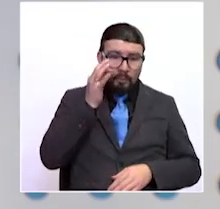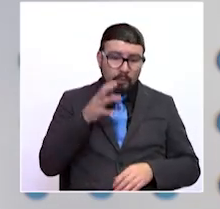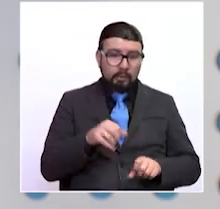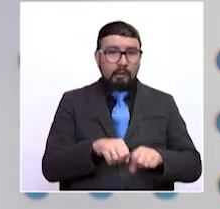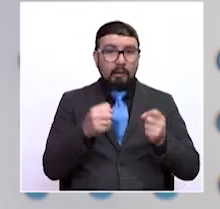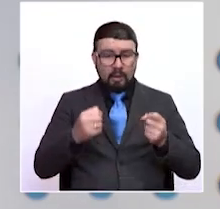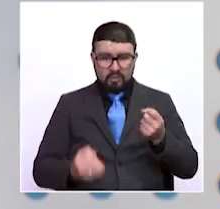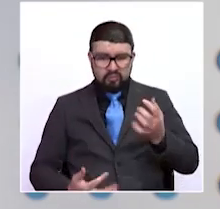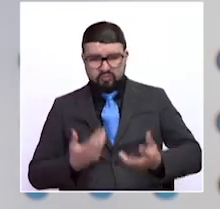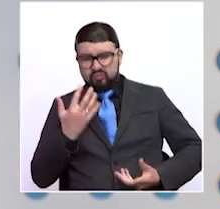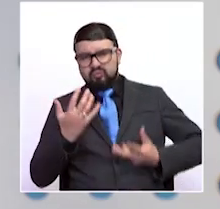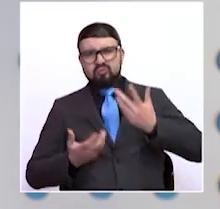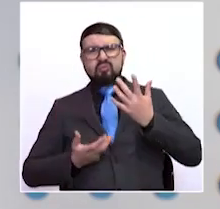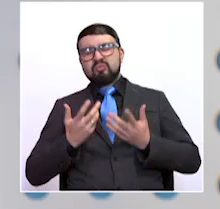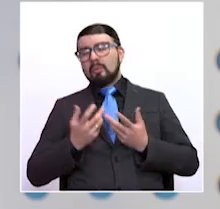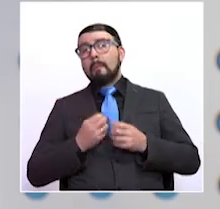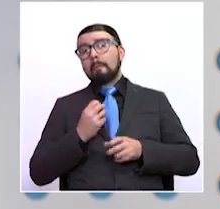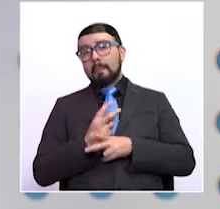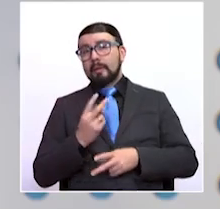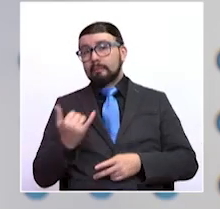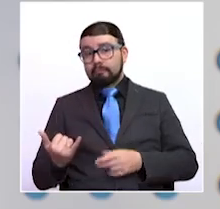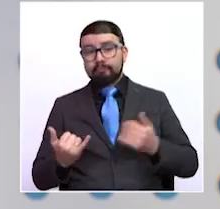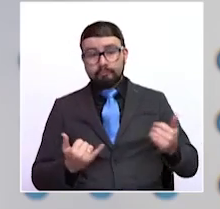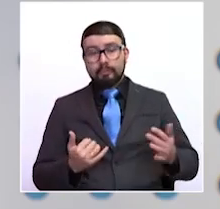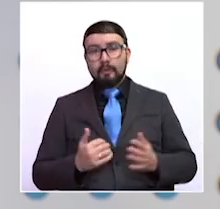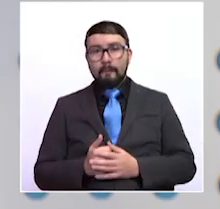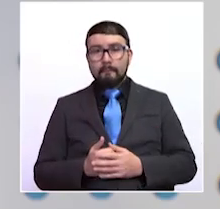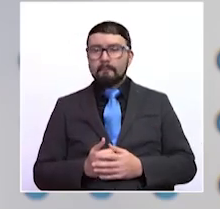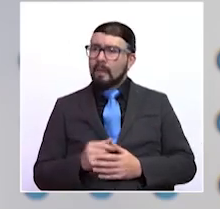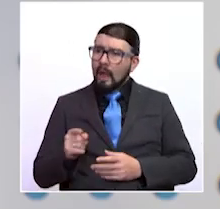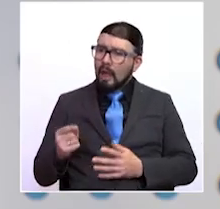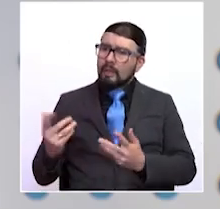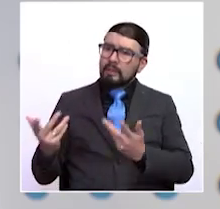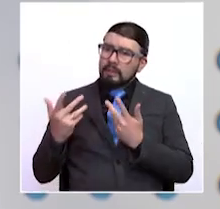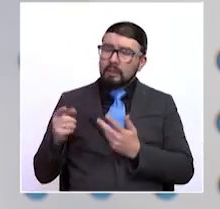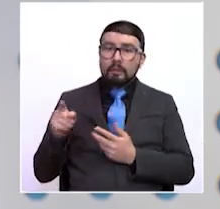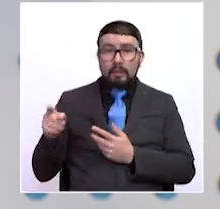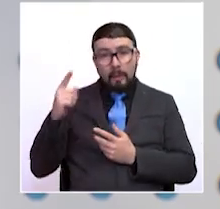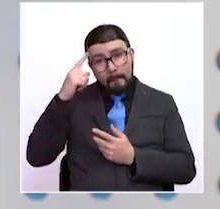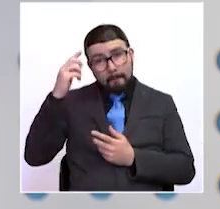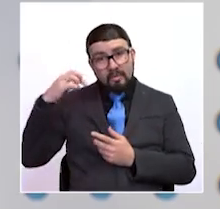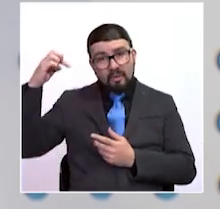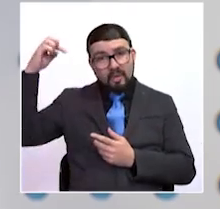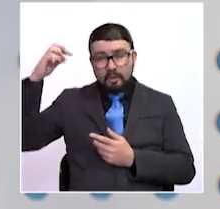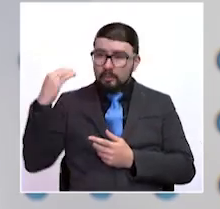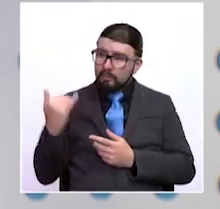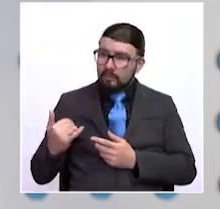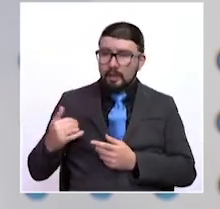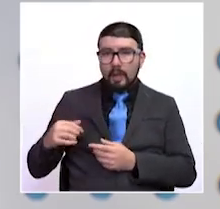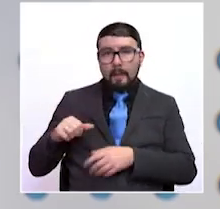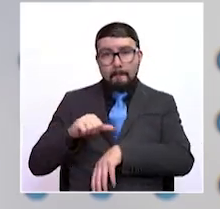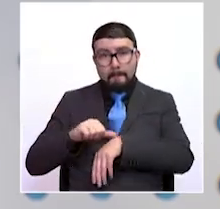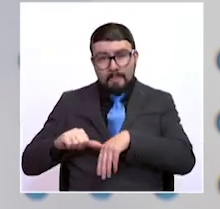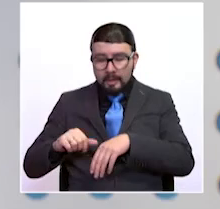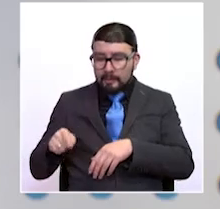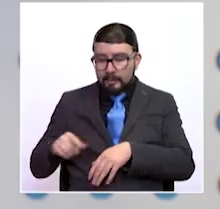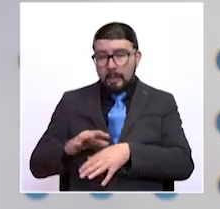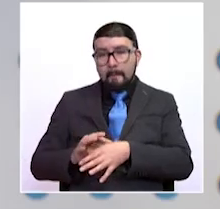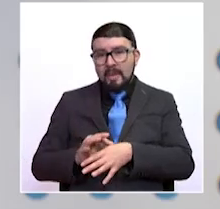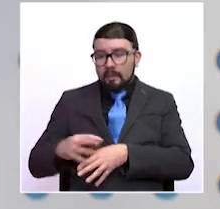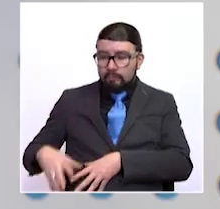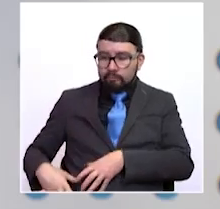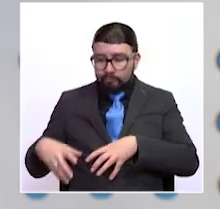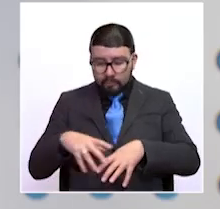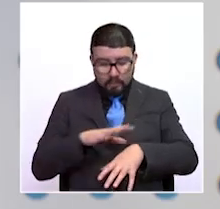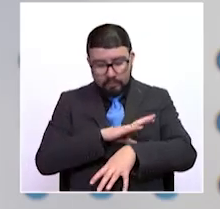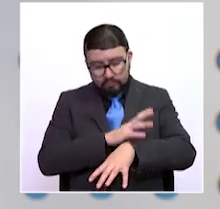hay quemaduras en estas áreas. Uno recurre a lo que nos enseña nuestra profesión, a lo que son los injertos de piel, a lo que son los colgajos